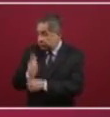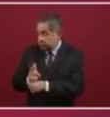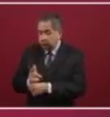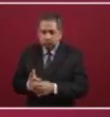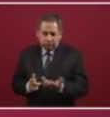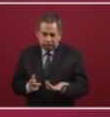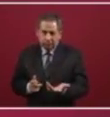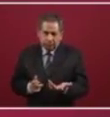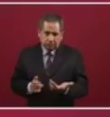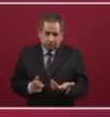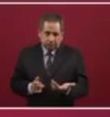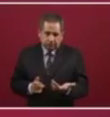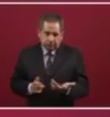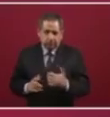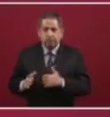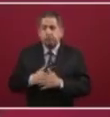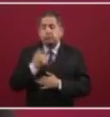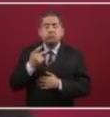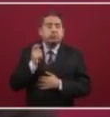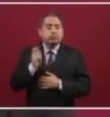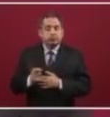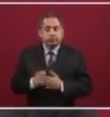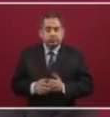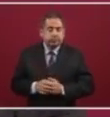porque nos vamos